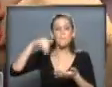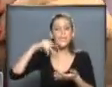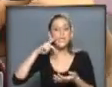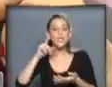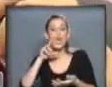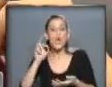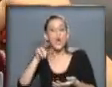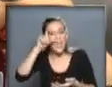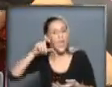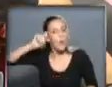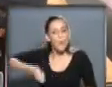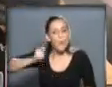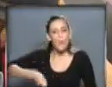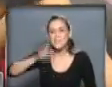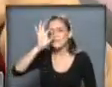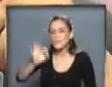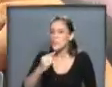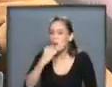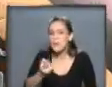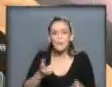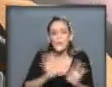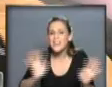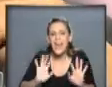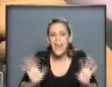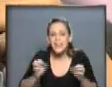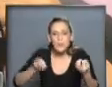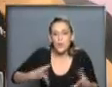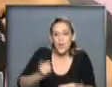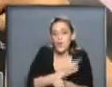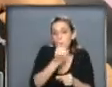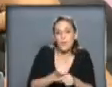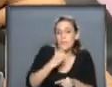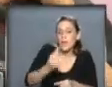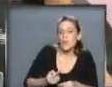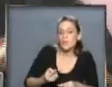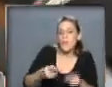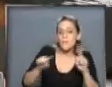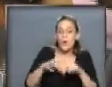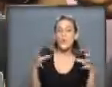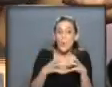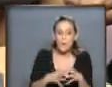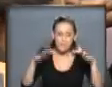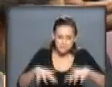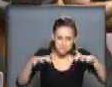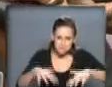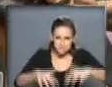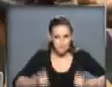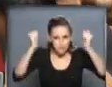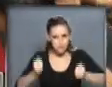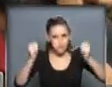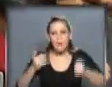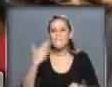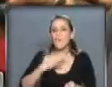juez no le pregunta absolutamente nada, porque no le puede preguntar por los barras de Boca ni por nada que tenga que ver, porque